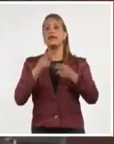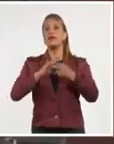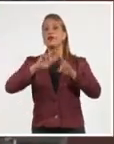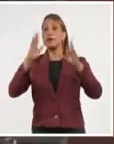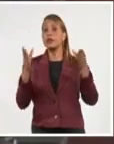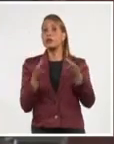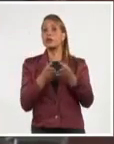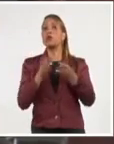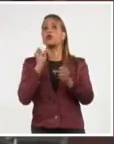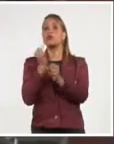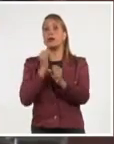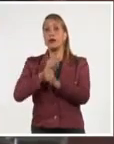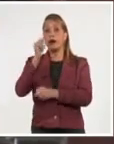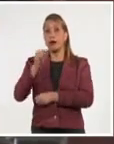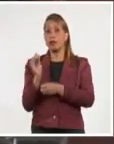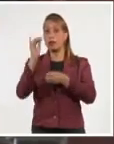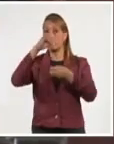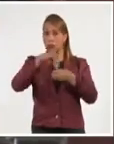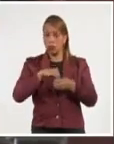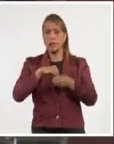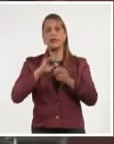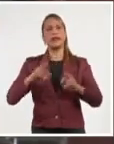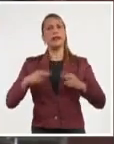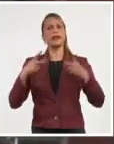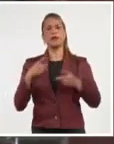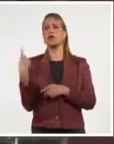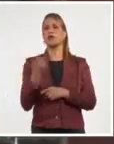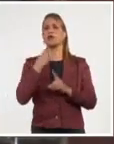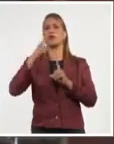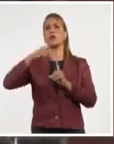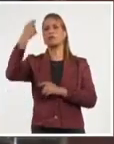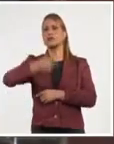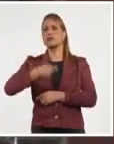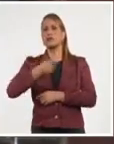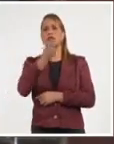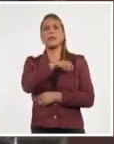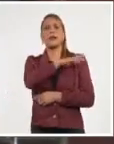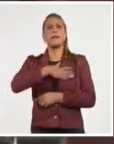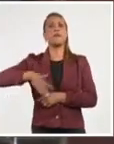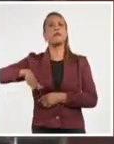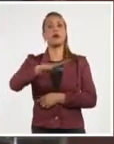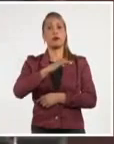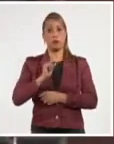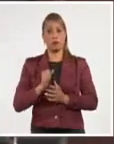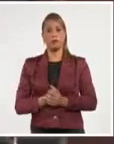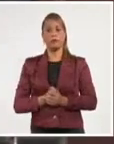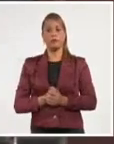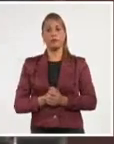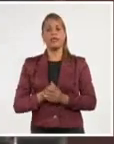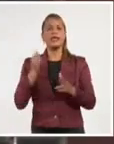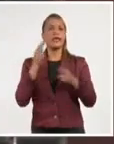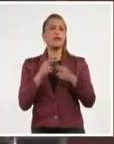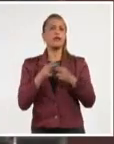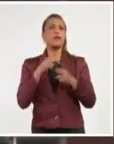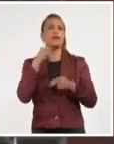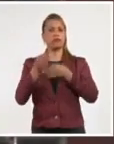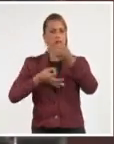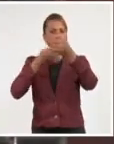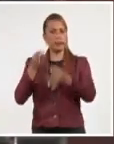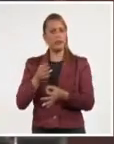sistema de tribunales, ratifico que somos los tribunales de justicia del pueblo, en cuyo nombre actuamos y